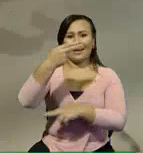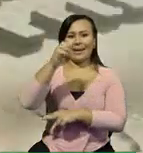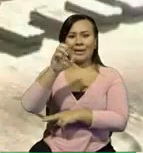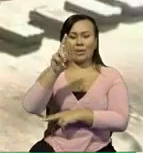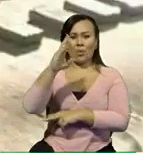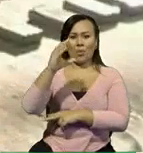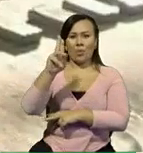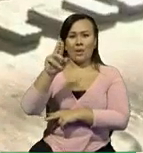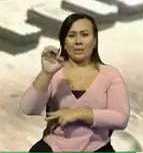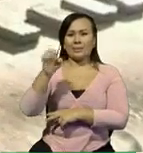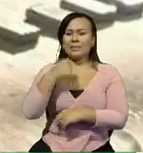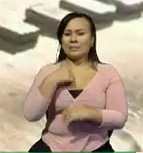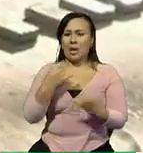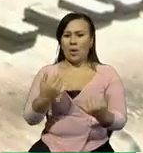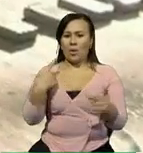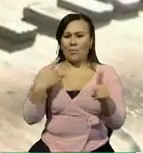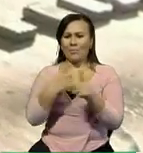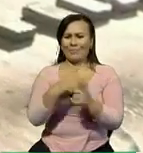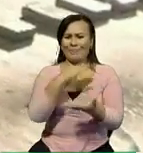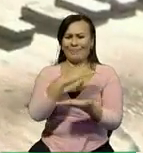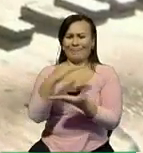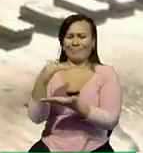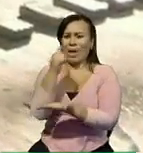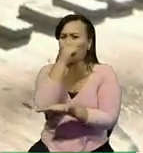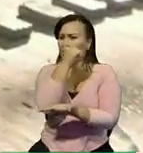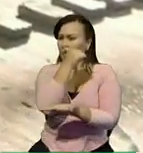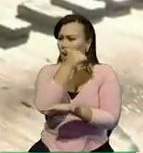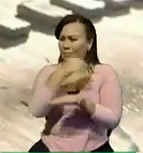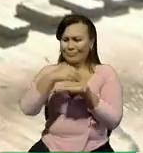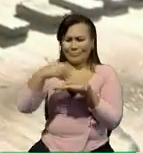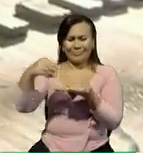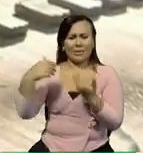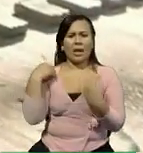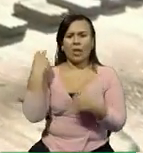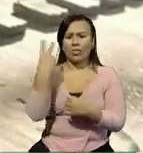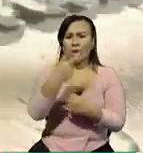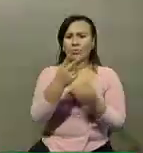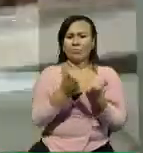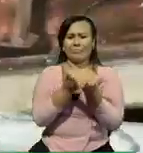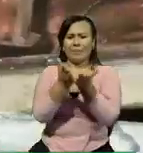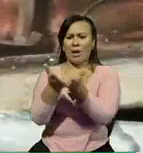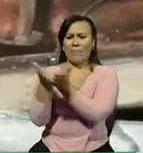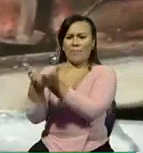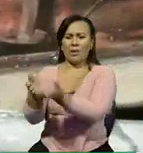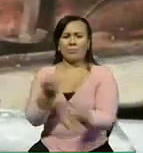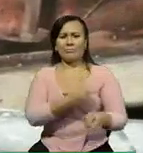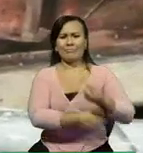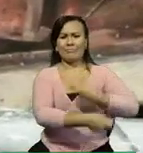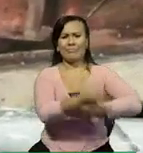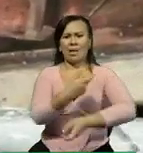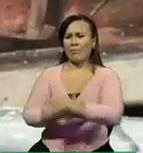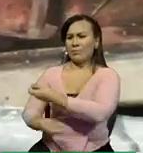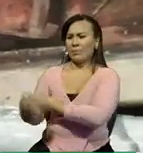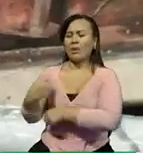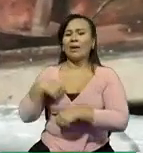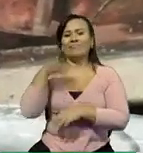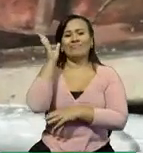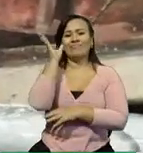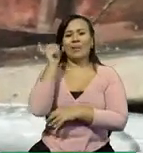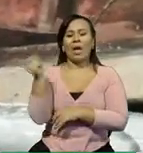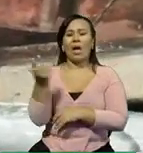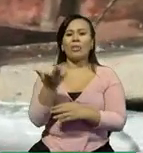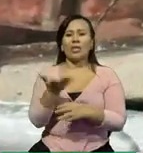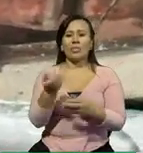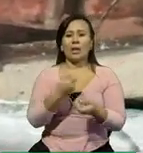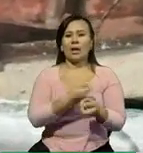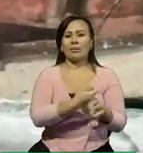la incautación de una tonelada de clorhidrato de cocaína y dos embarcaciones al servicio del narcotráfico, aparentemente pertenecientes a la